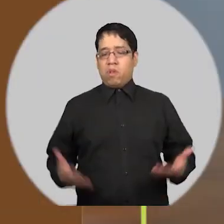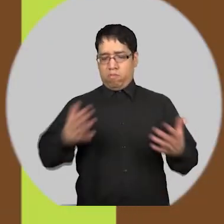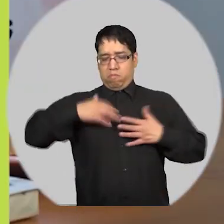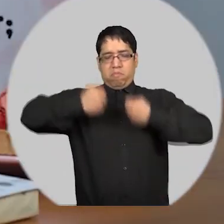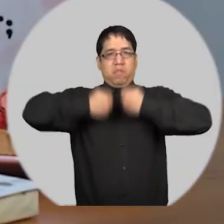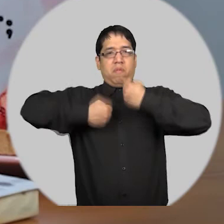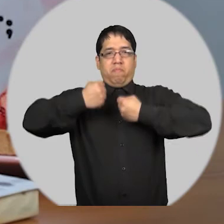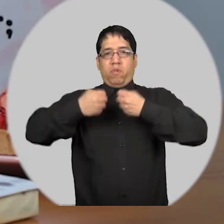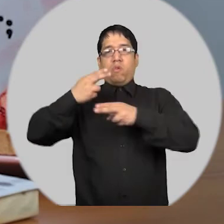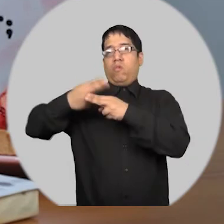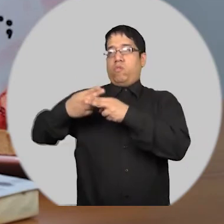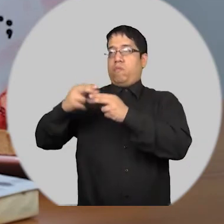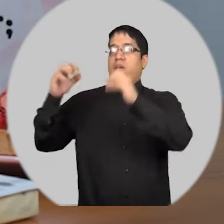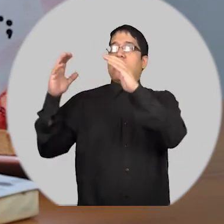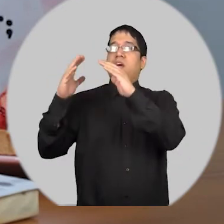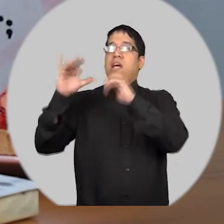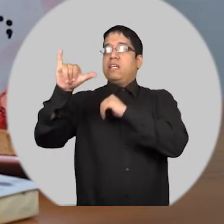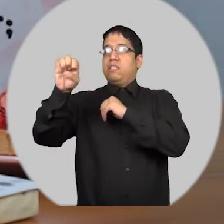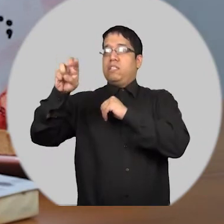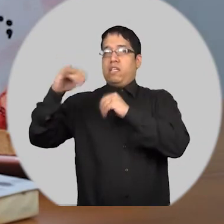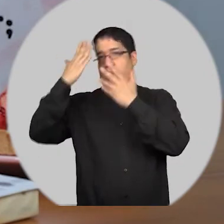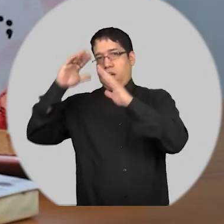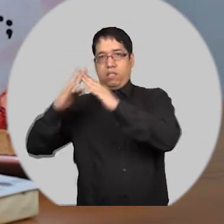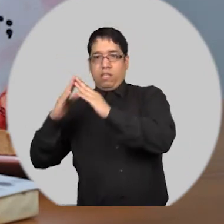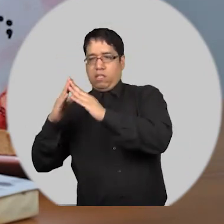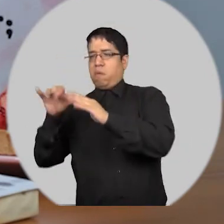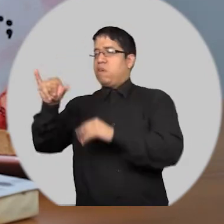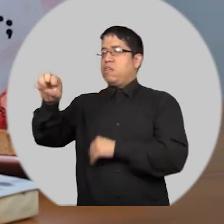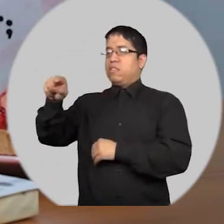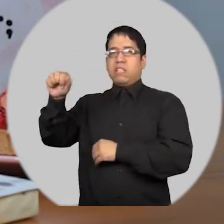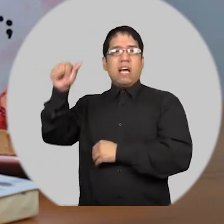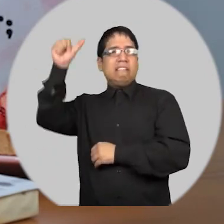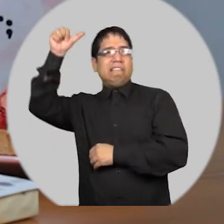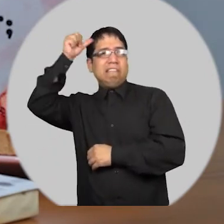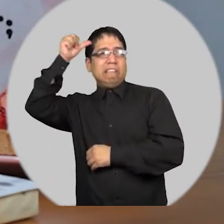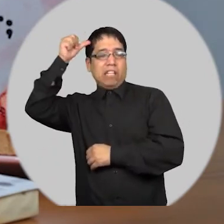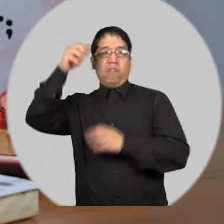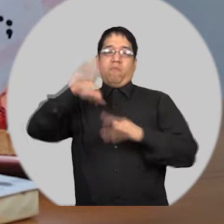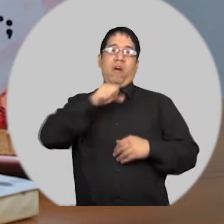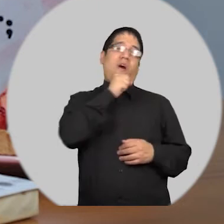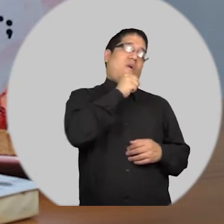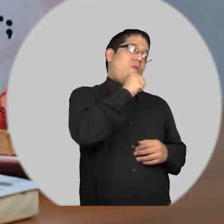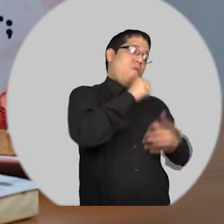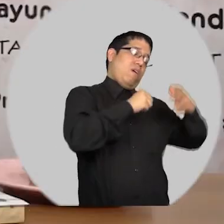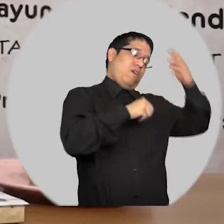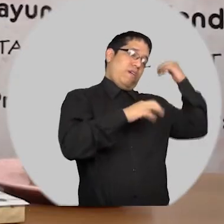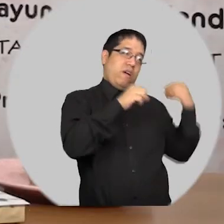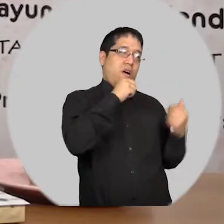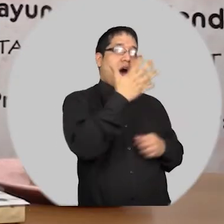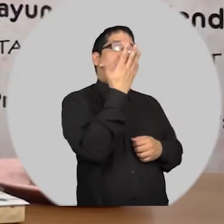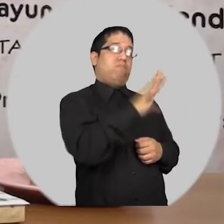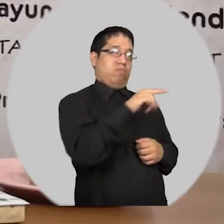Y mi emprendimiento se llama La Casita de Yeya. Bueno, Yeya, en honor a mi abuela, le llamamos así cariñosamente. Ella